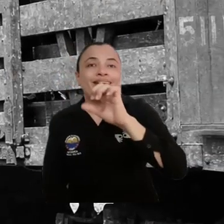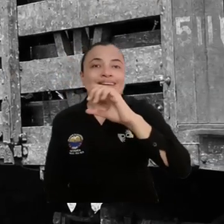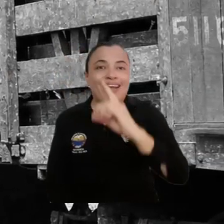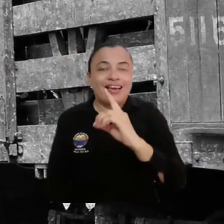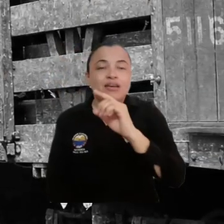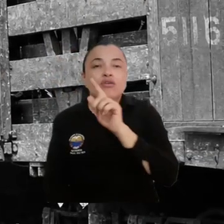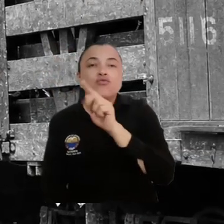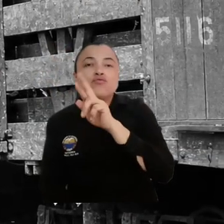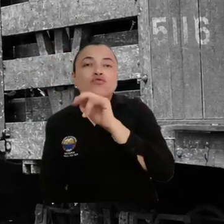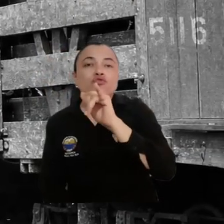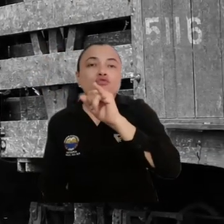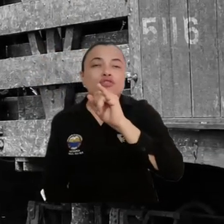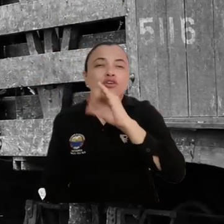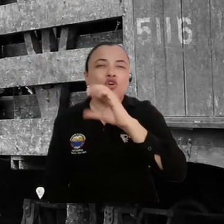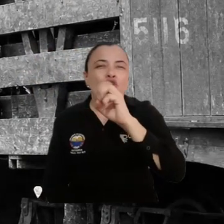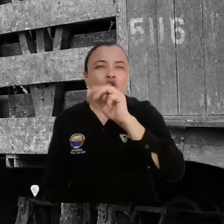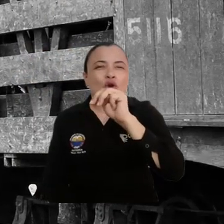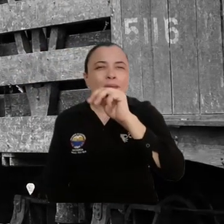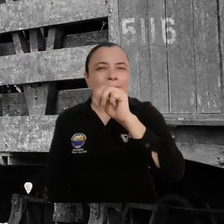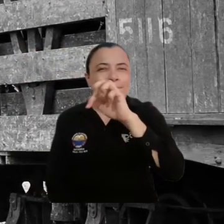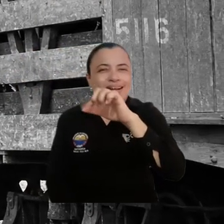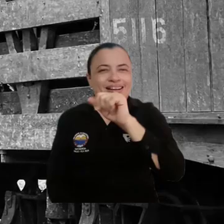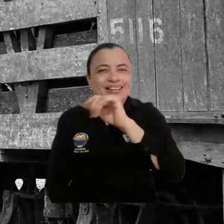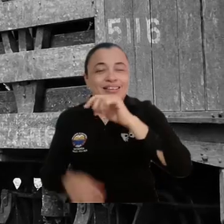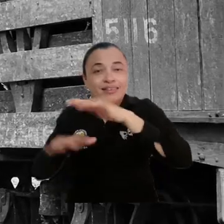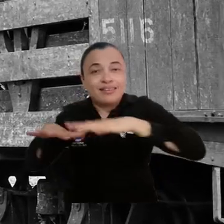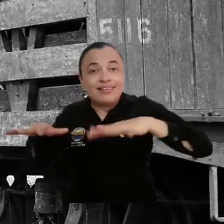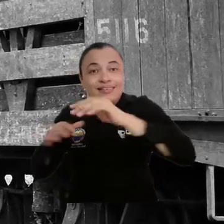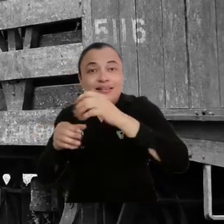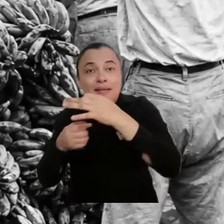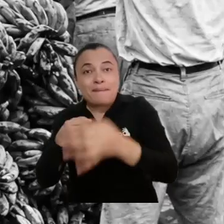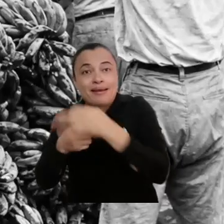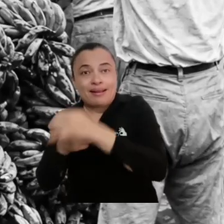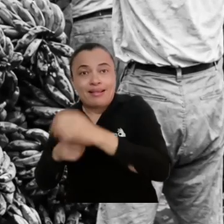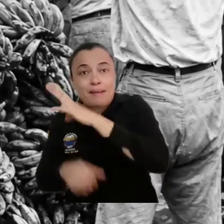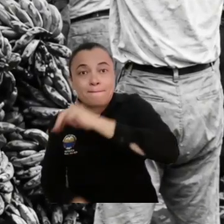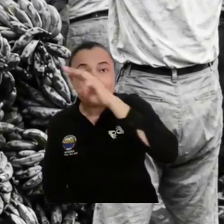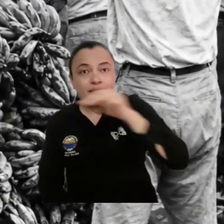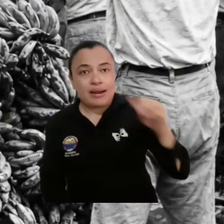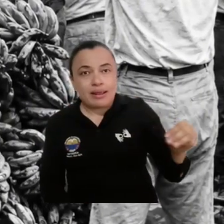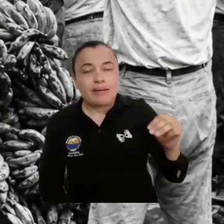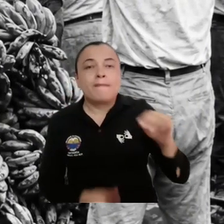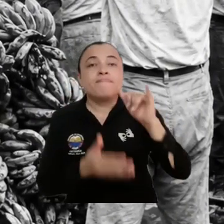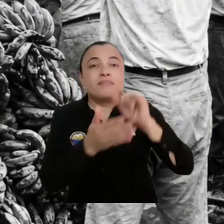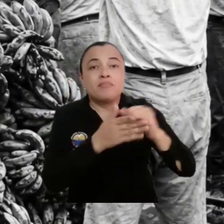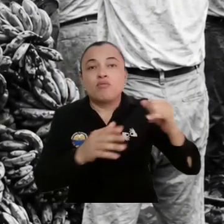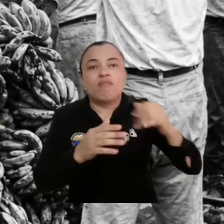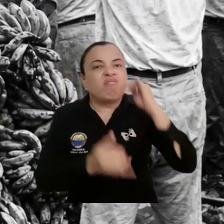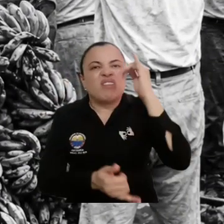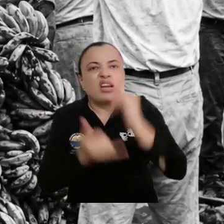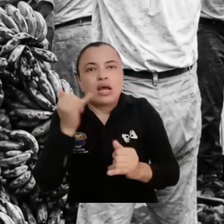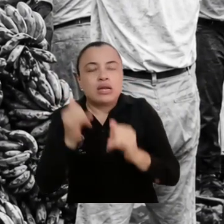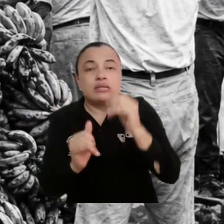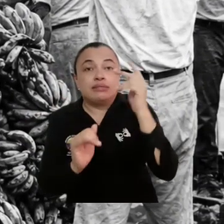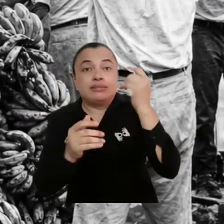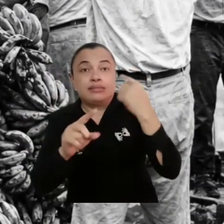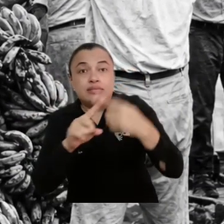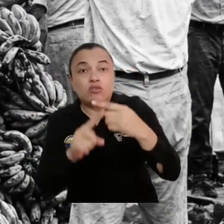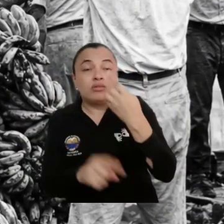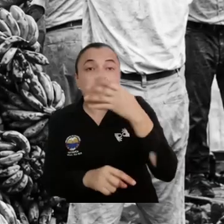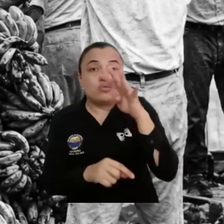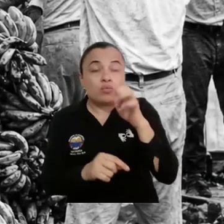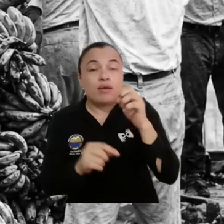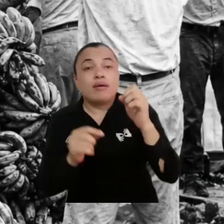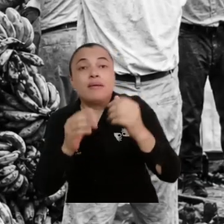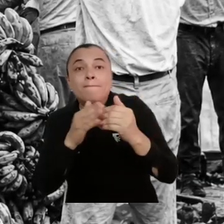Magdalena. Desde finales del siglo XIX y durante buena parte del siglo XX, la economía regional se reorganizó alrededor del